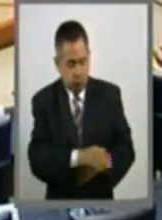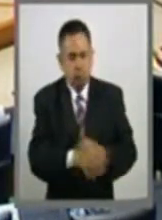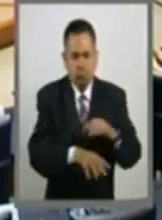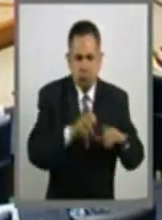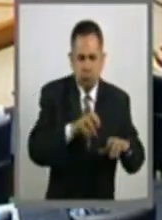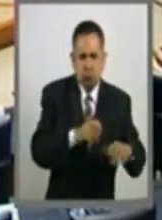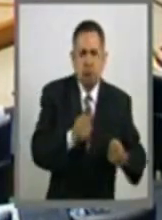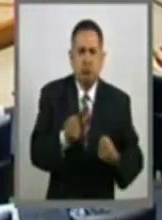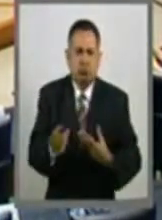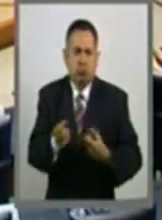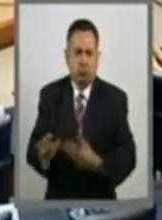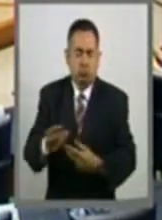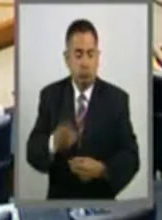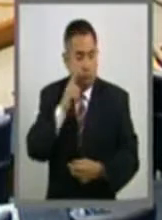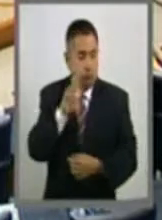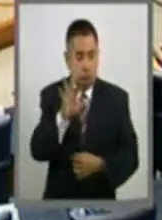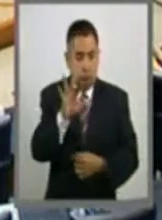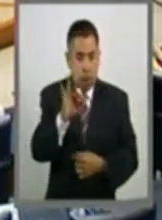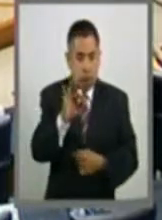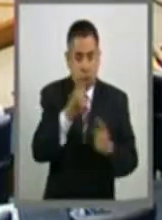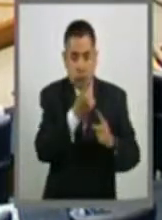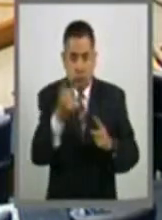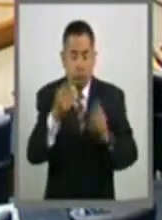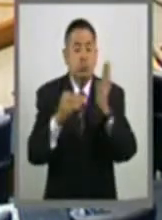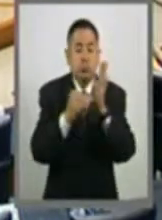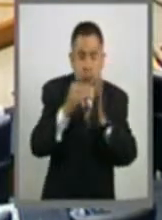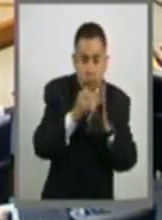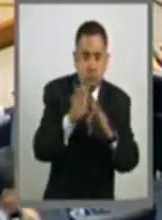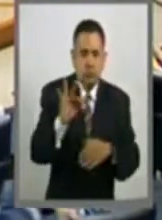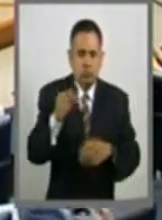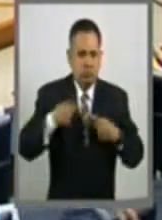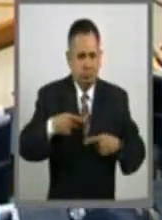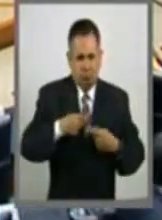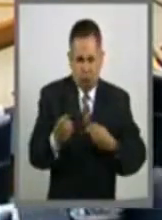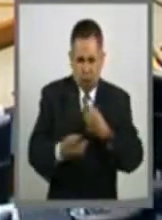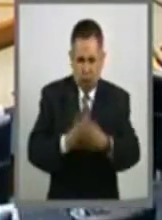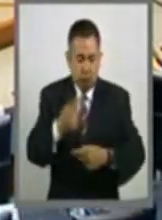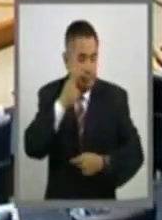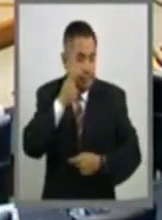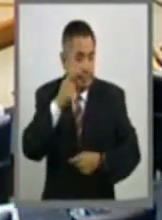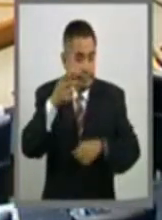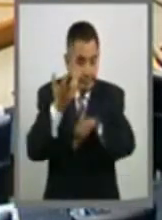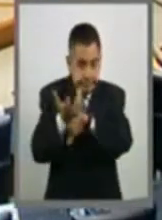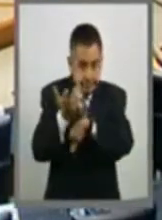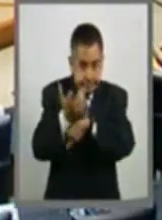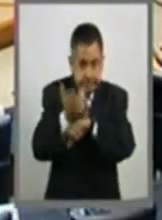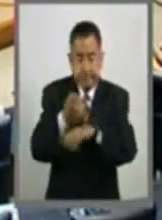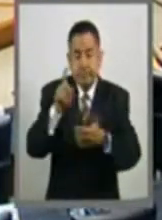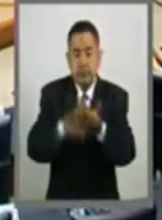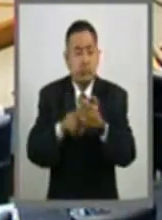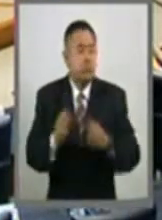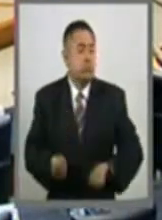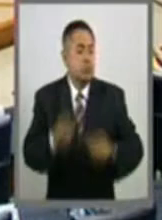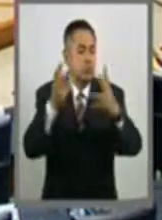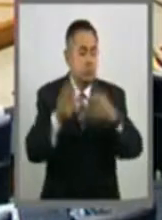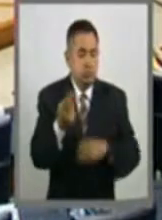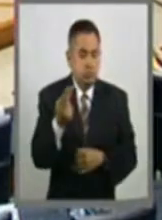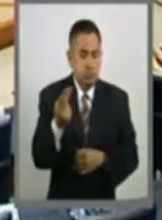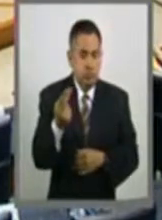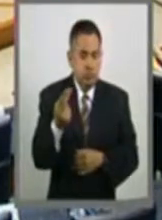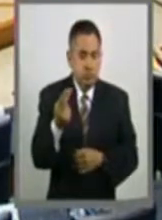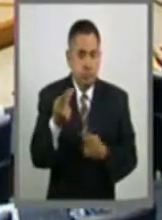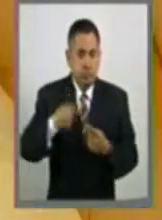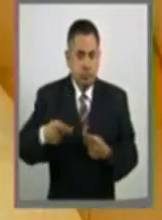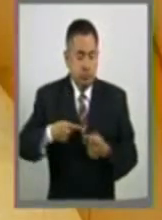hasta 40 por millón de habitantes. En Estados Unidos, la tasa se mantiene alrededor de 25 por millón